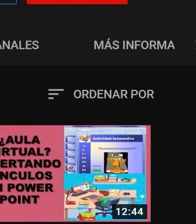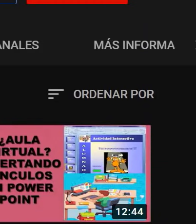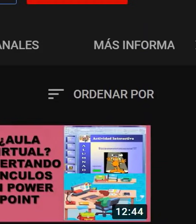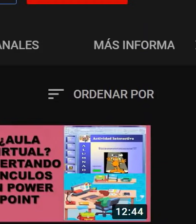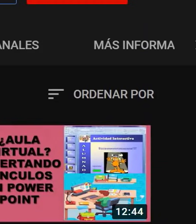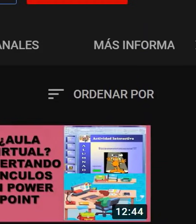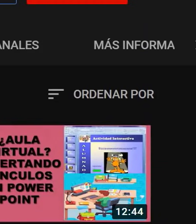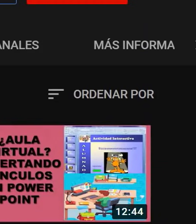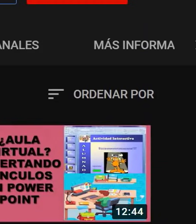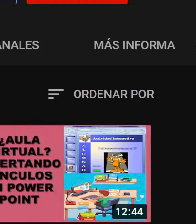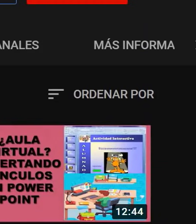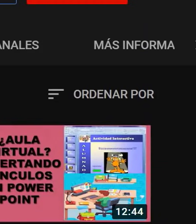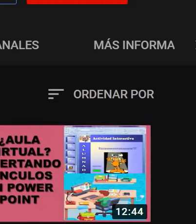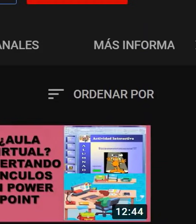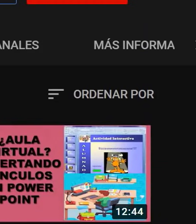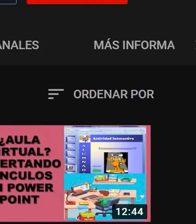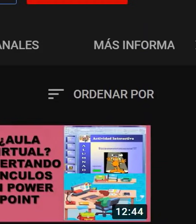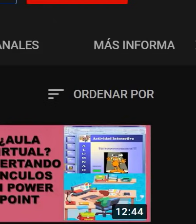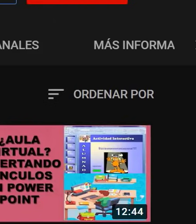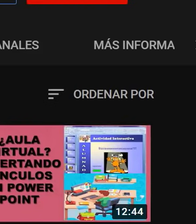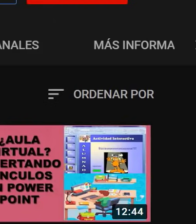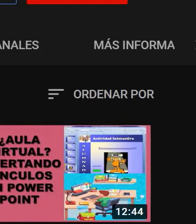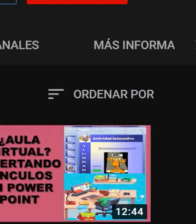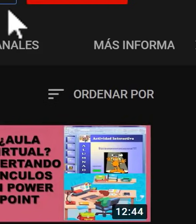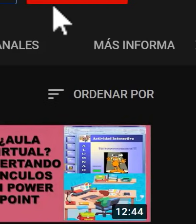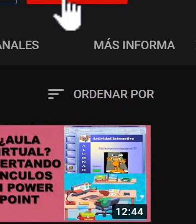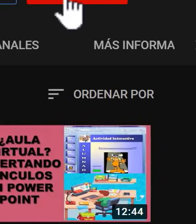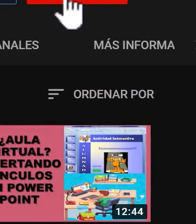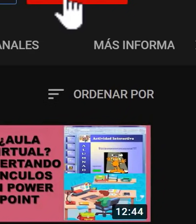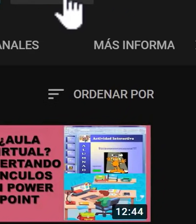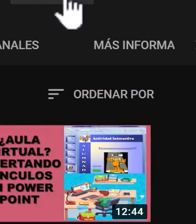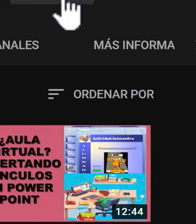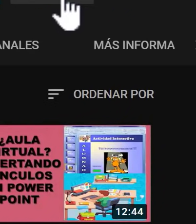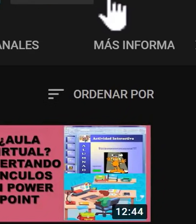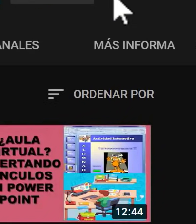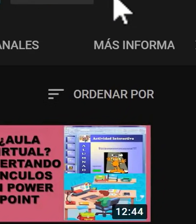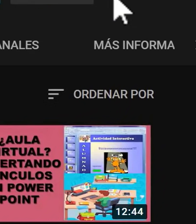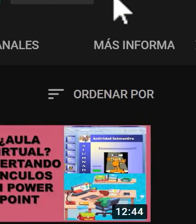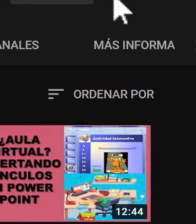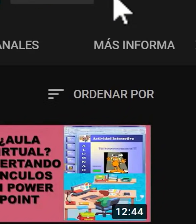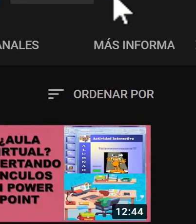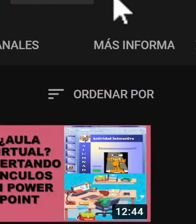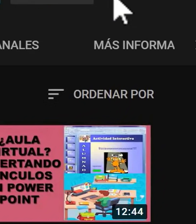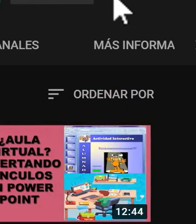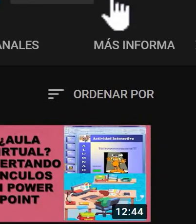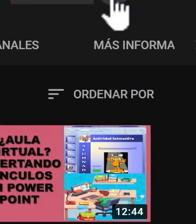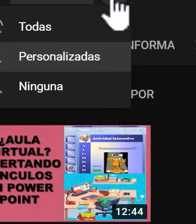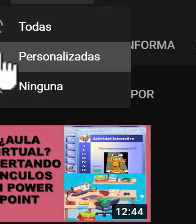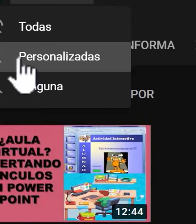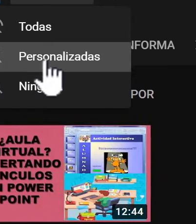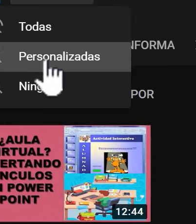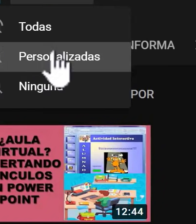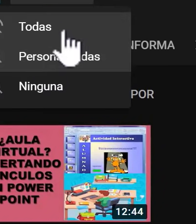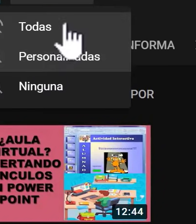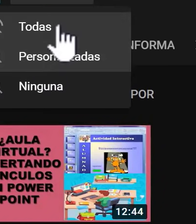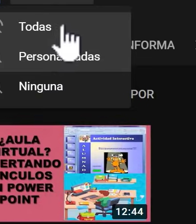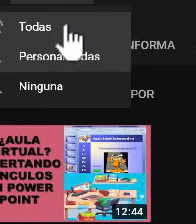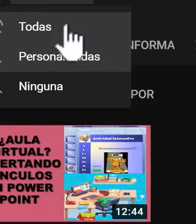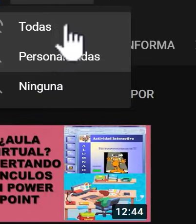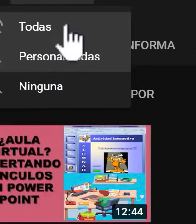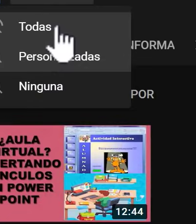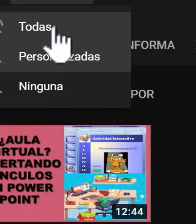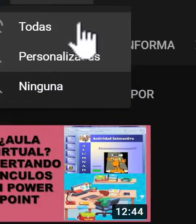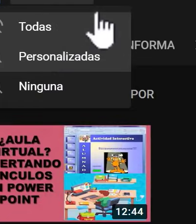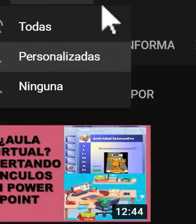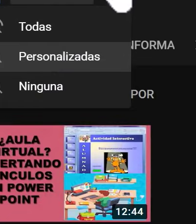Muchas gracias por haber visto este video. Recuerda que puedes suscribirte al canal y activar la campanita para que te lleguen todas